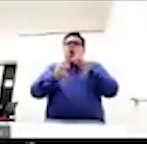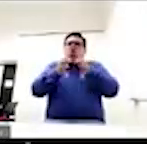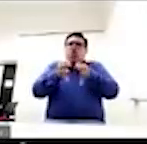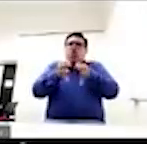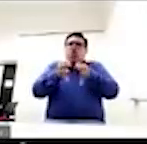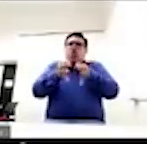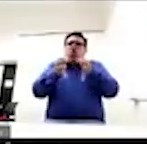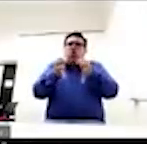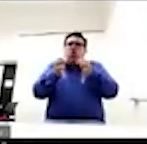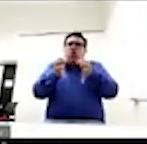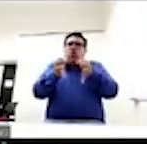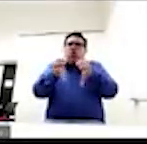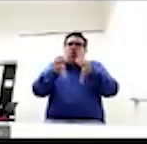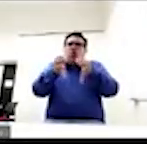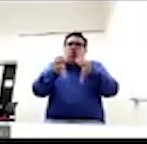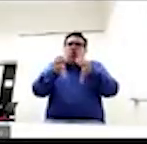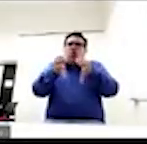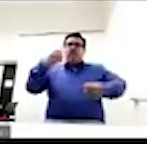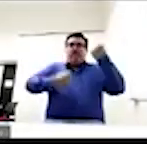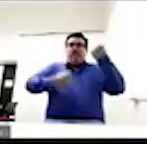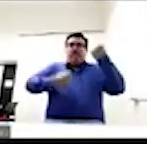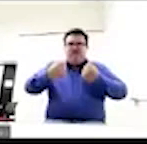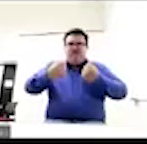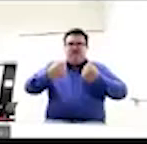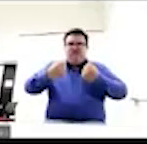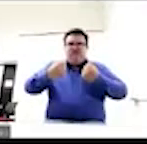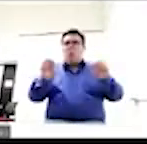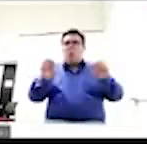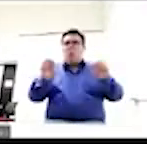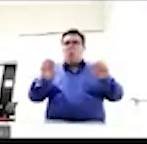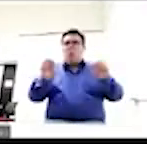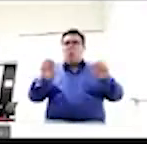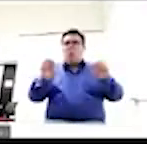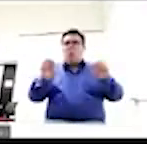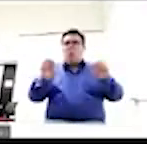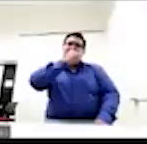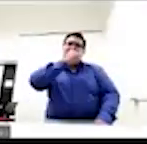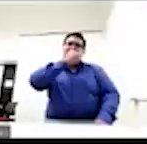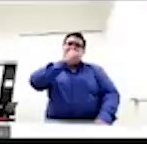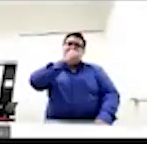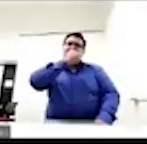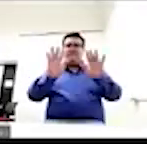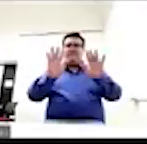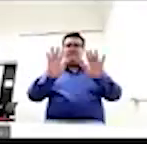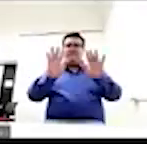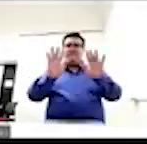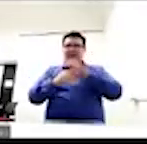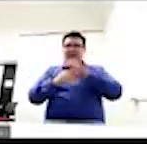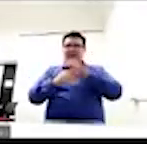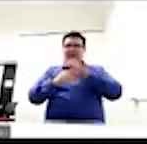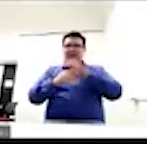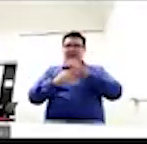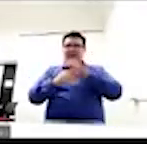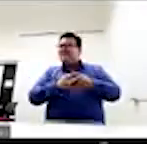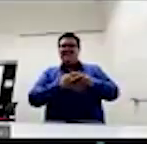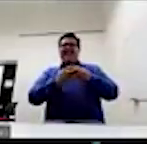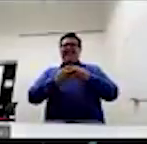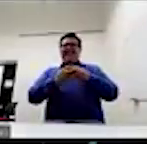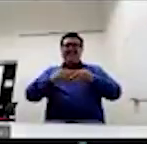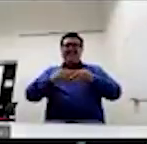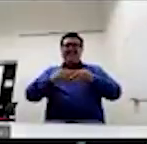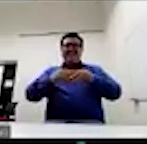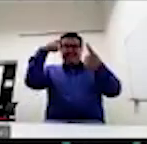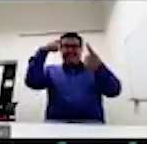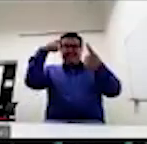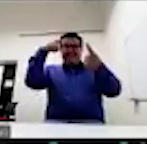de correr y protegerme dentro de mi propio cuerpo. Perra, zorra, cabra, loba,